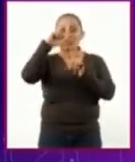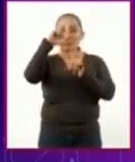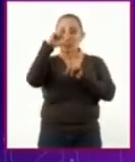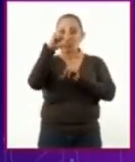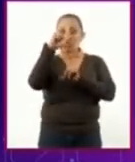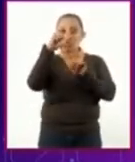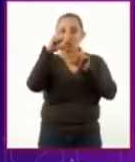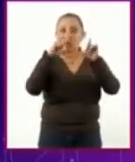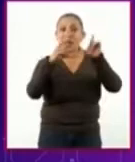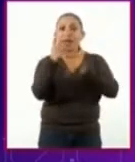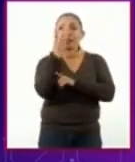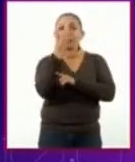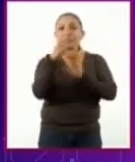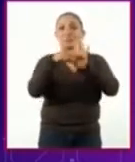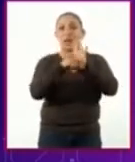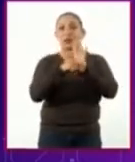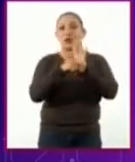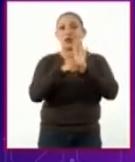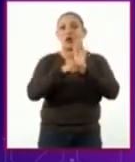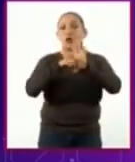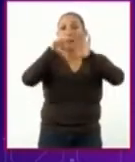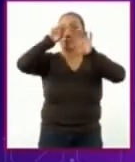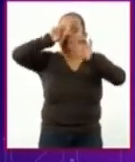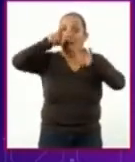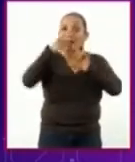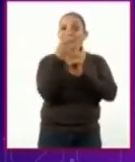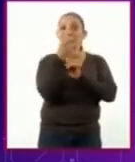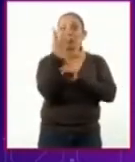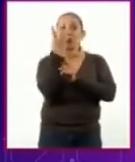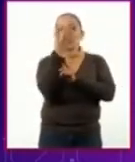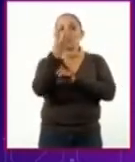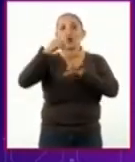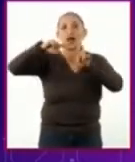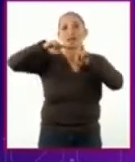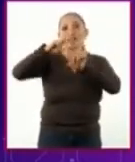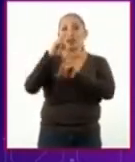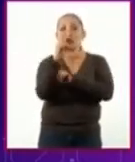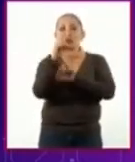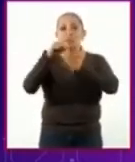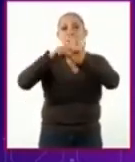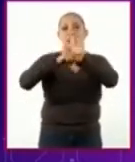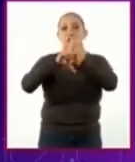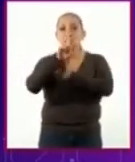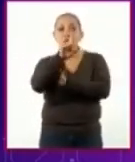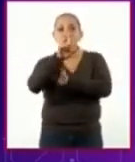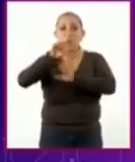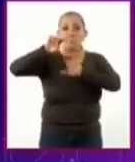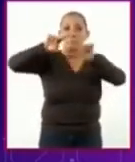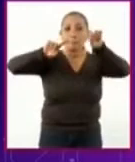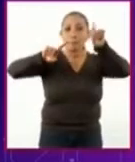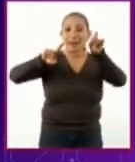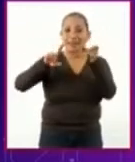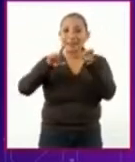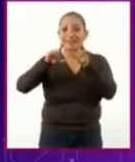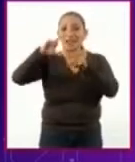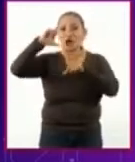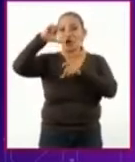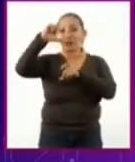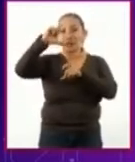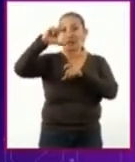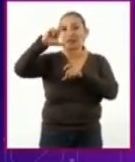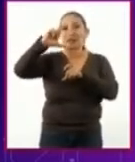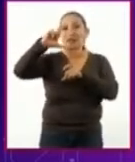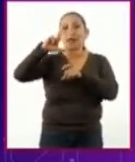corchete, 3 menos, se abre paréntesis, 4 entre 2 menos 1, se cierra paréntesis, se cierra